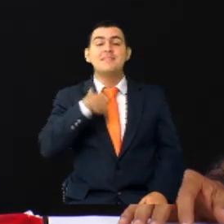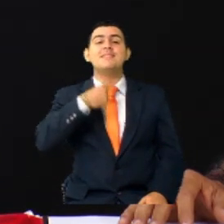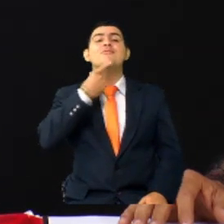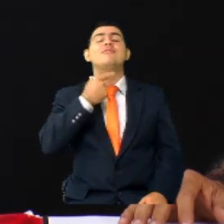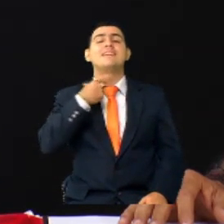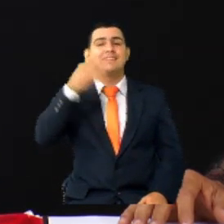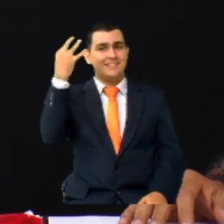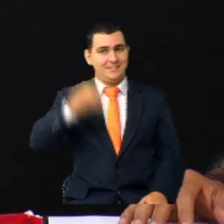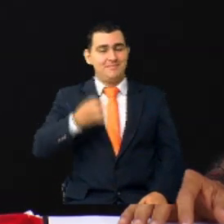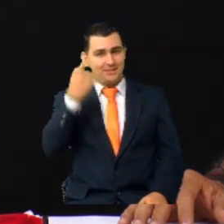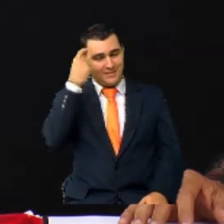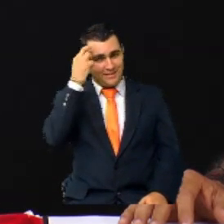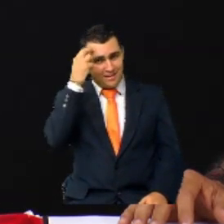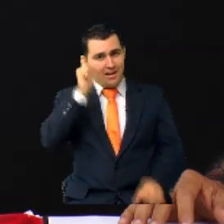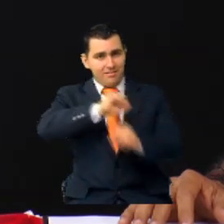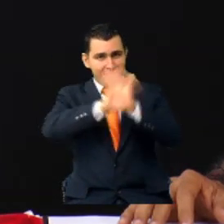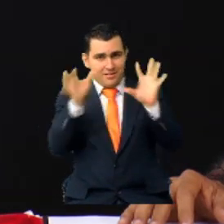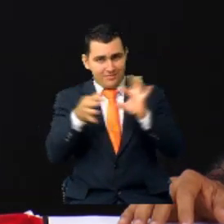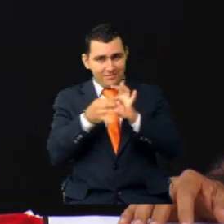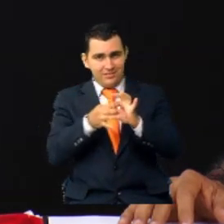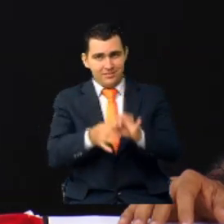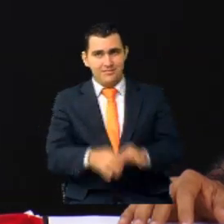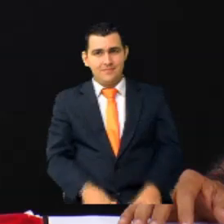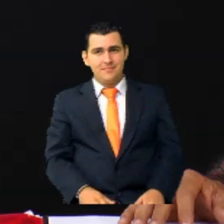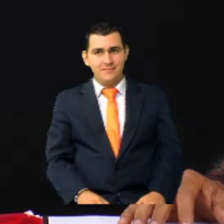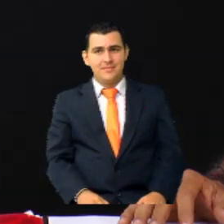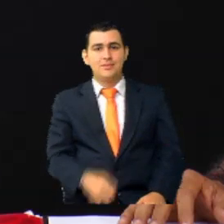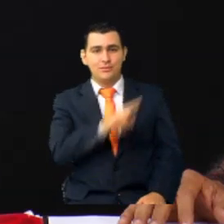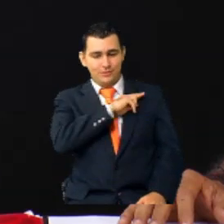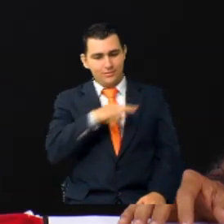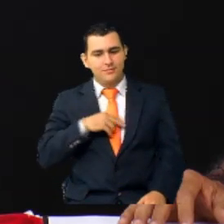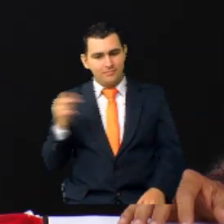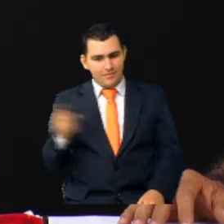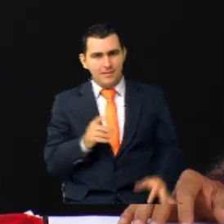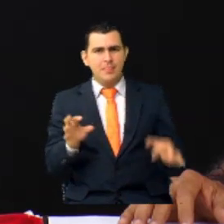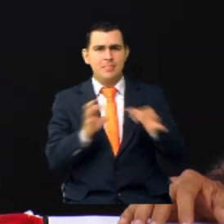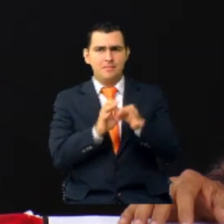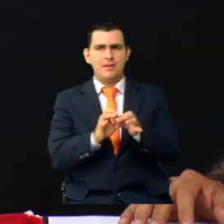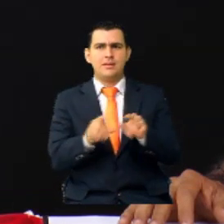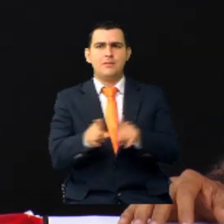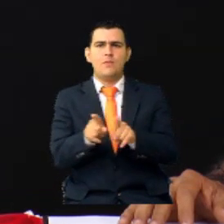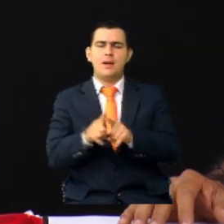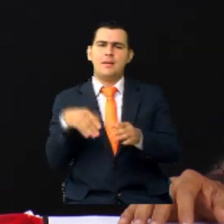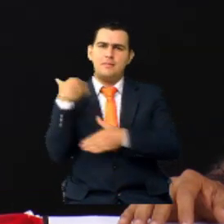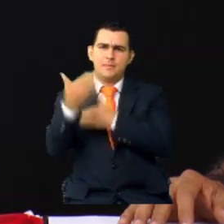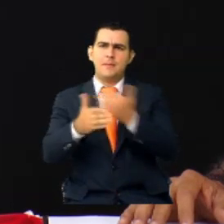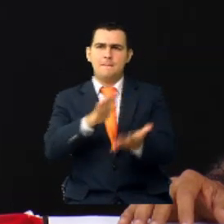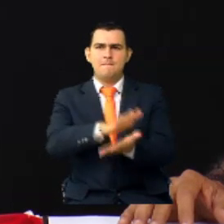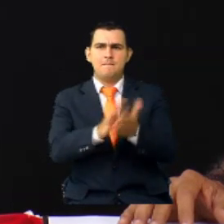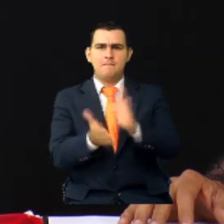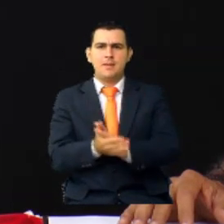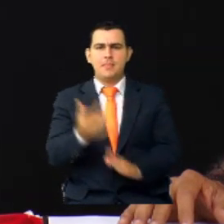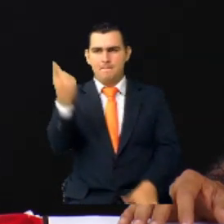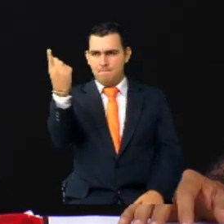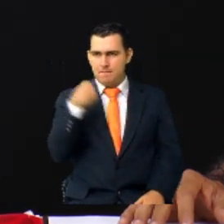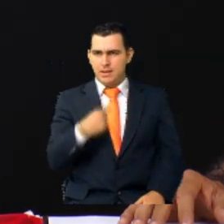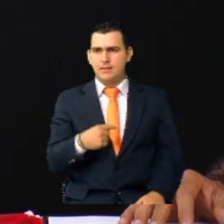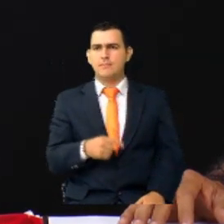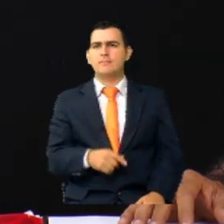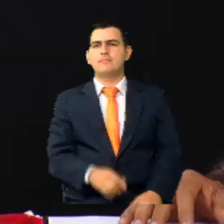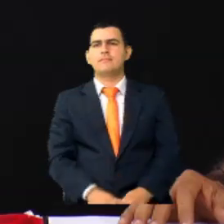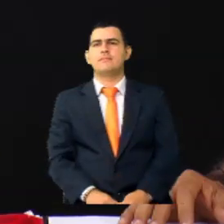unidad nacional, atendiendo el requerimiento nacional. Es que tenemos que estar preparados para la paz. Y ese es el ordenamiento nacional,